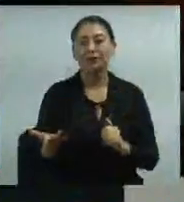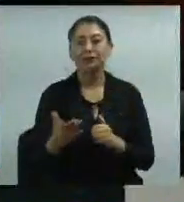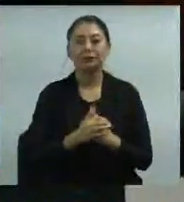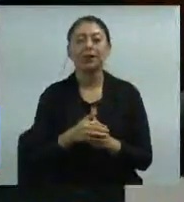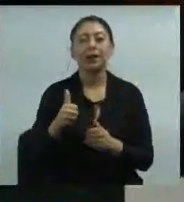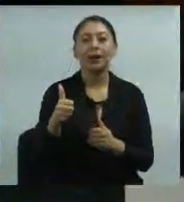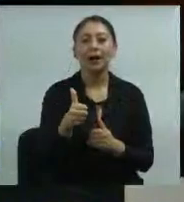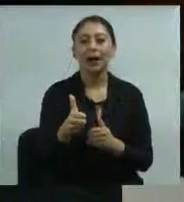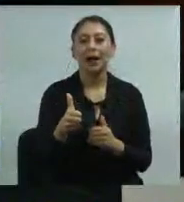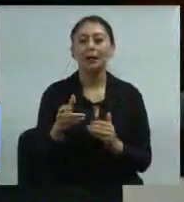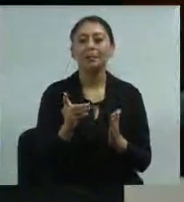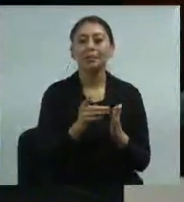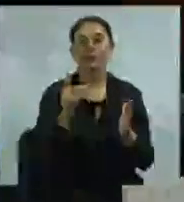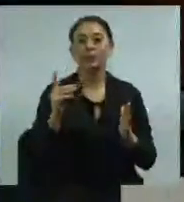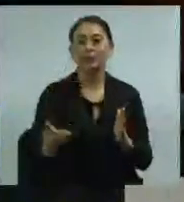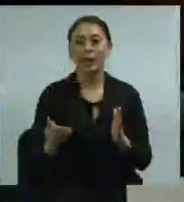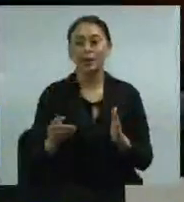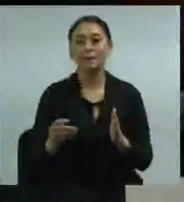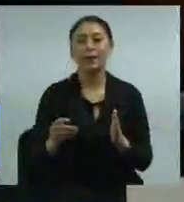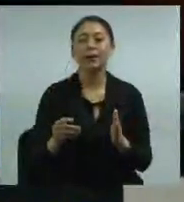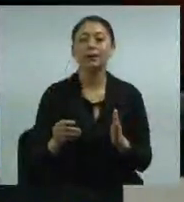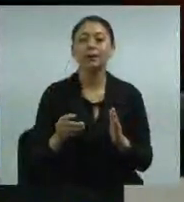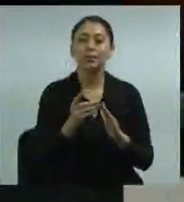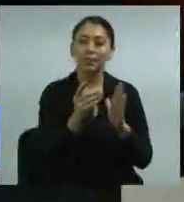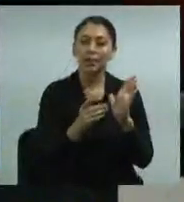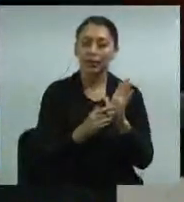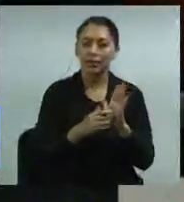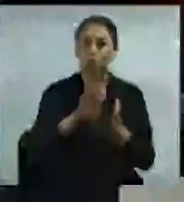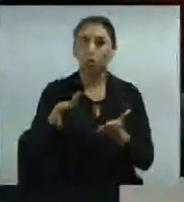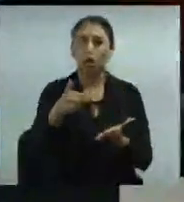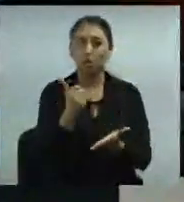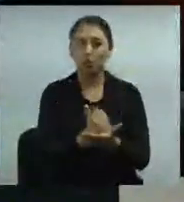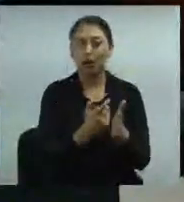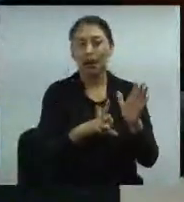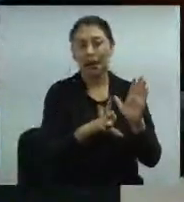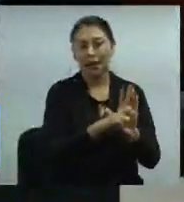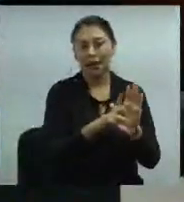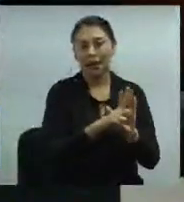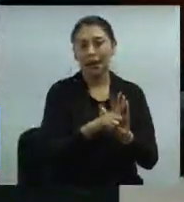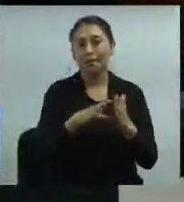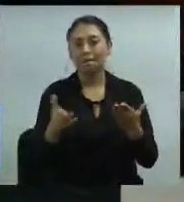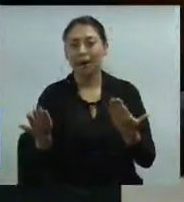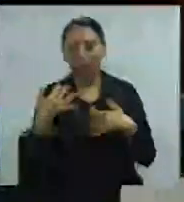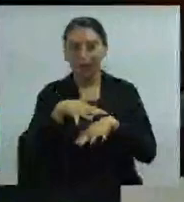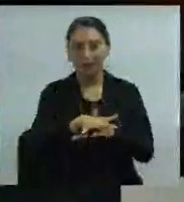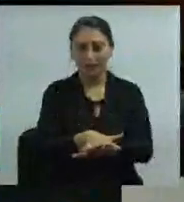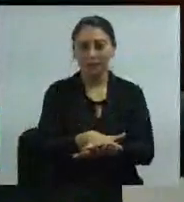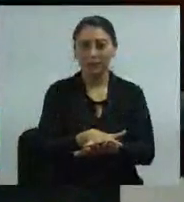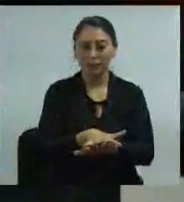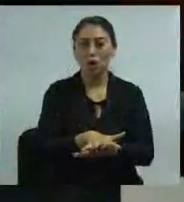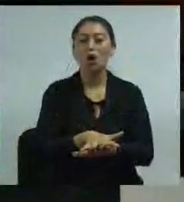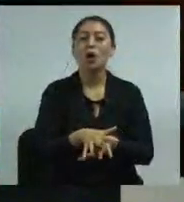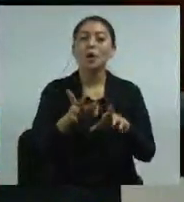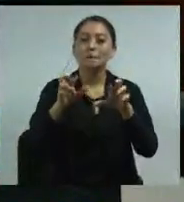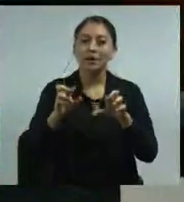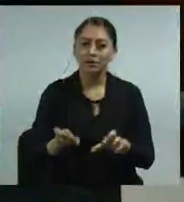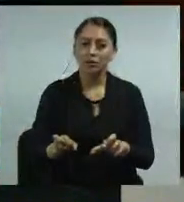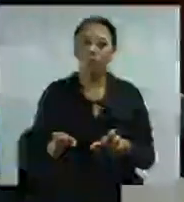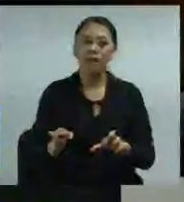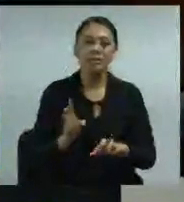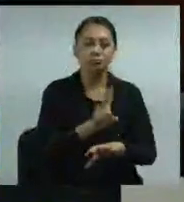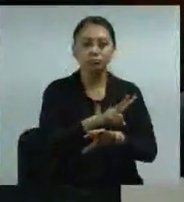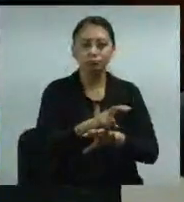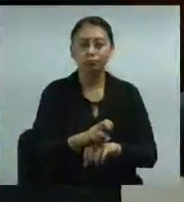A. Dictamen y proyecto de decreto que dispone aprobar la ley para la integración del sector productivo primario